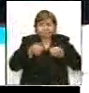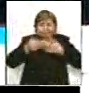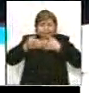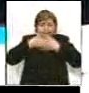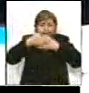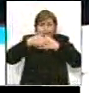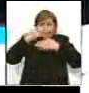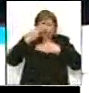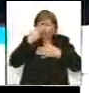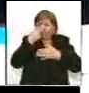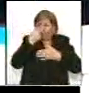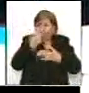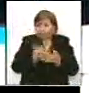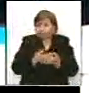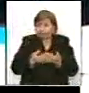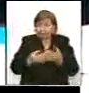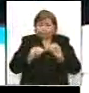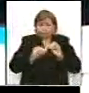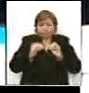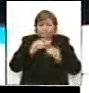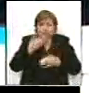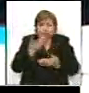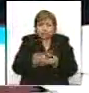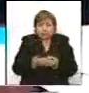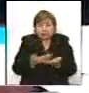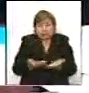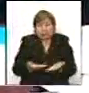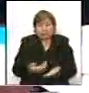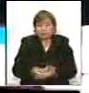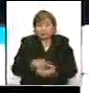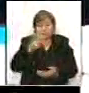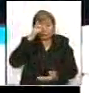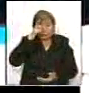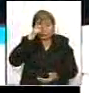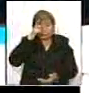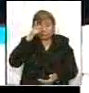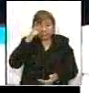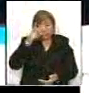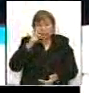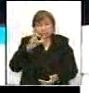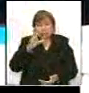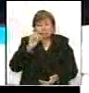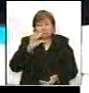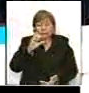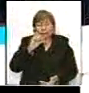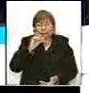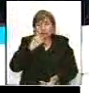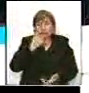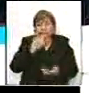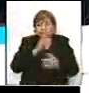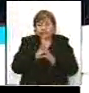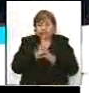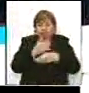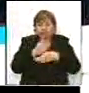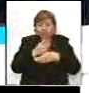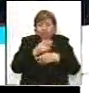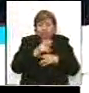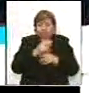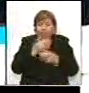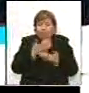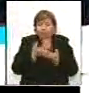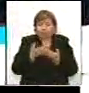los movimientos o llegar ahí. Entonces, en esa lógica, presidenta, es que en las reformas tenemos que